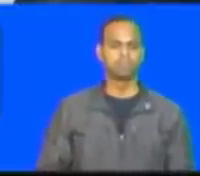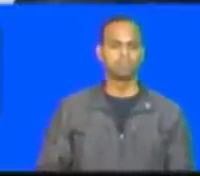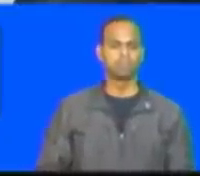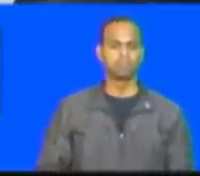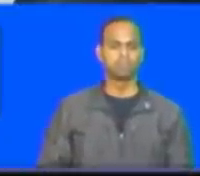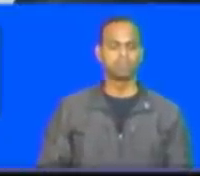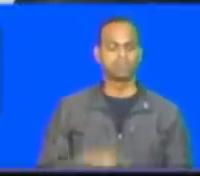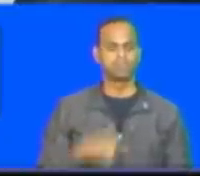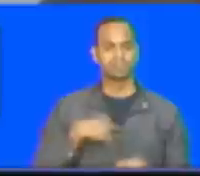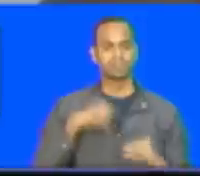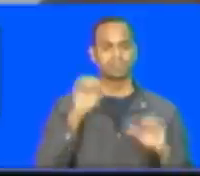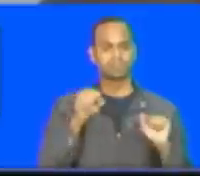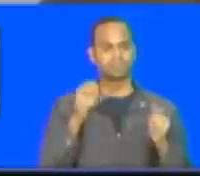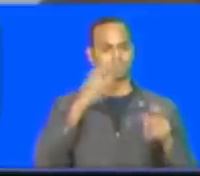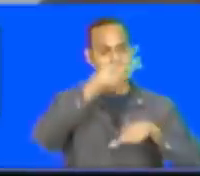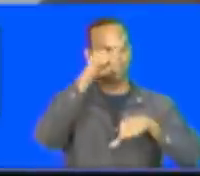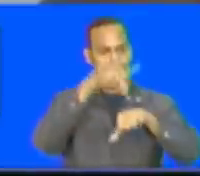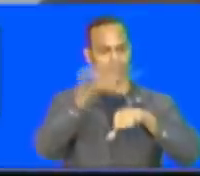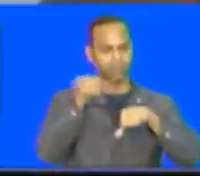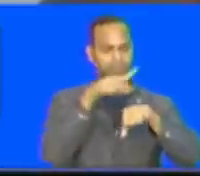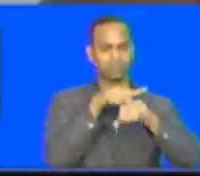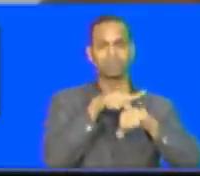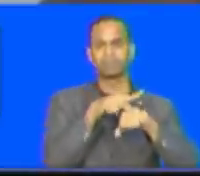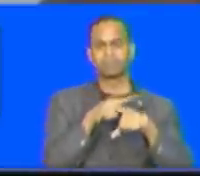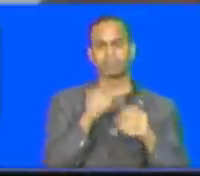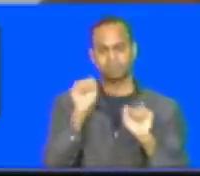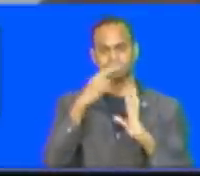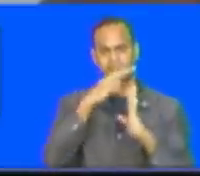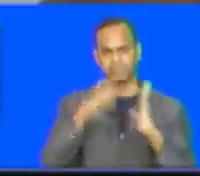Yo le puedo leer todas las provincias que están en rojo, con mucho gusto.